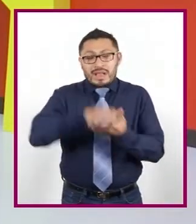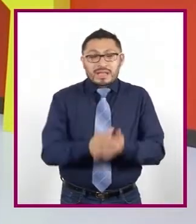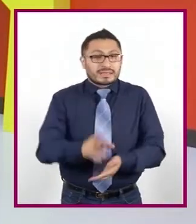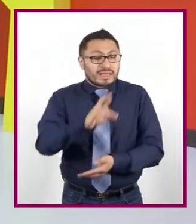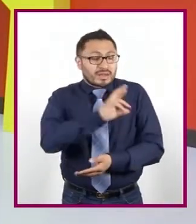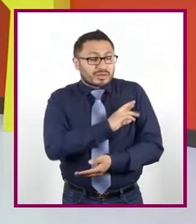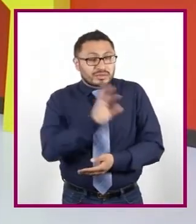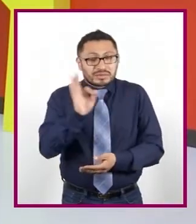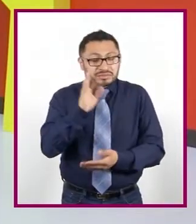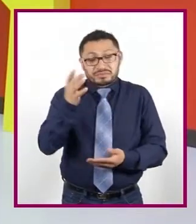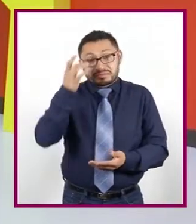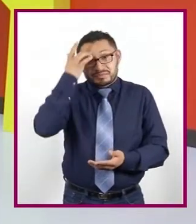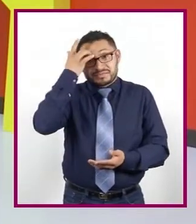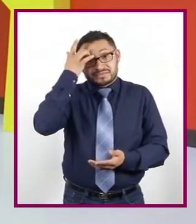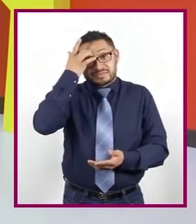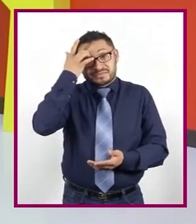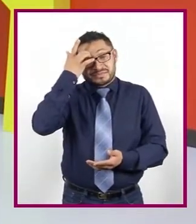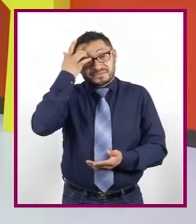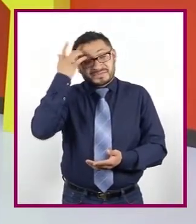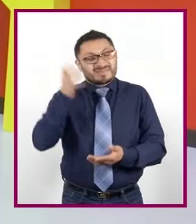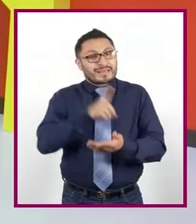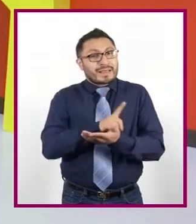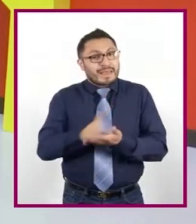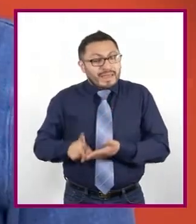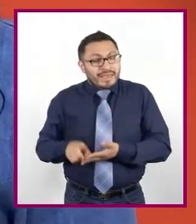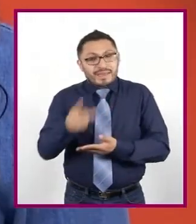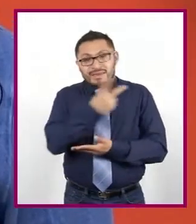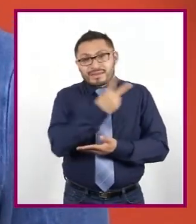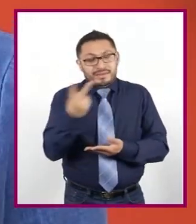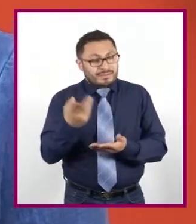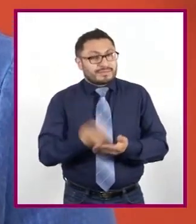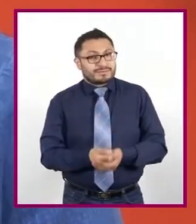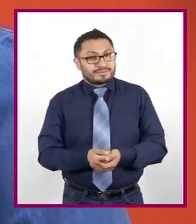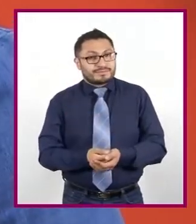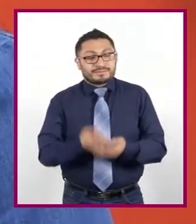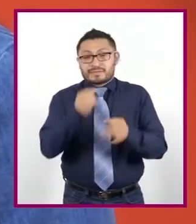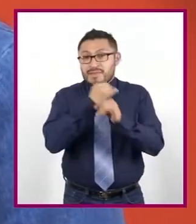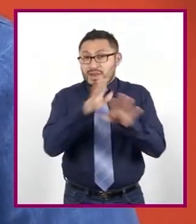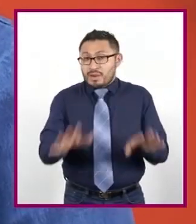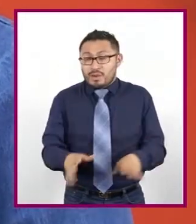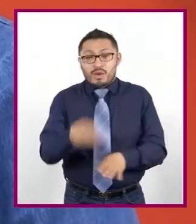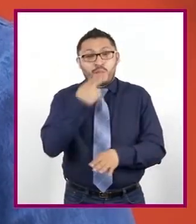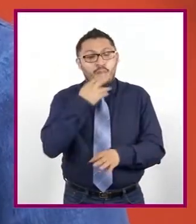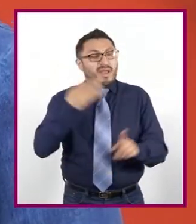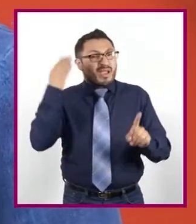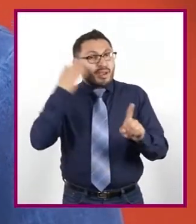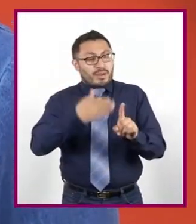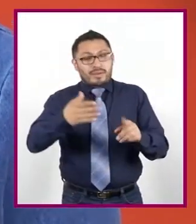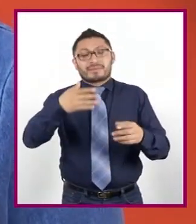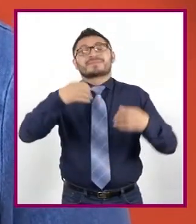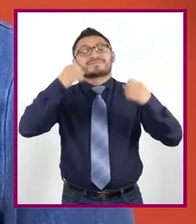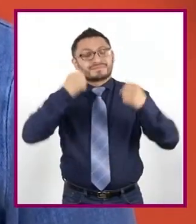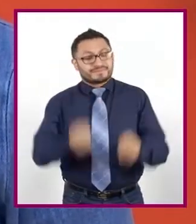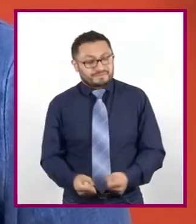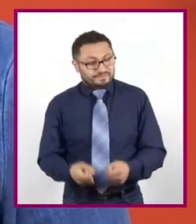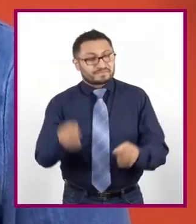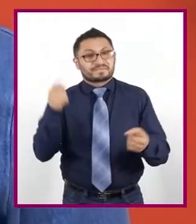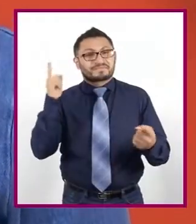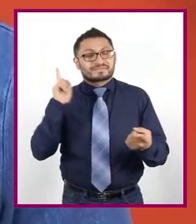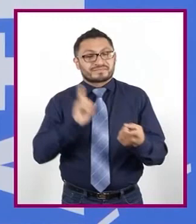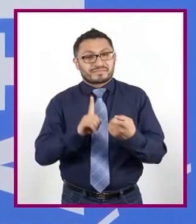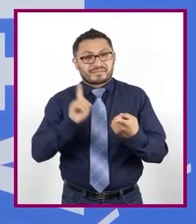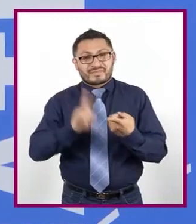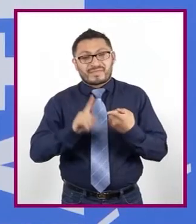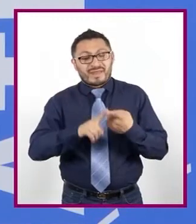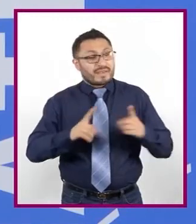están casados o solteros, y la dirección de ambos? Tales datos sirven para dar seguridad de quien se presenta